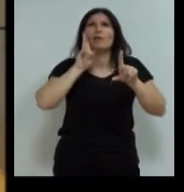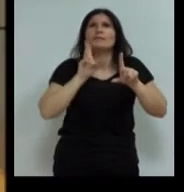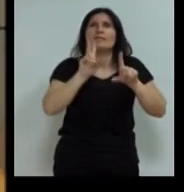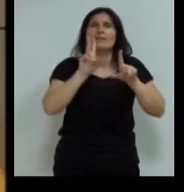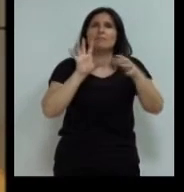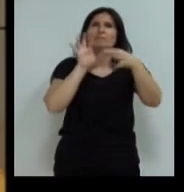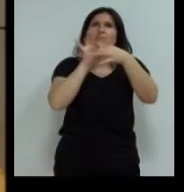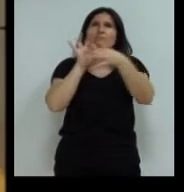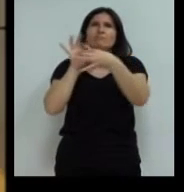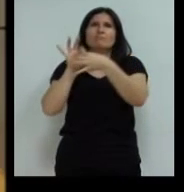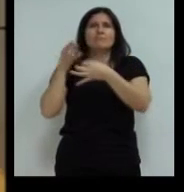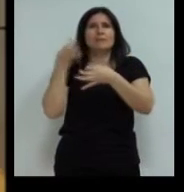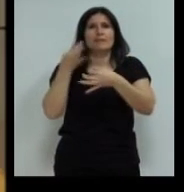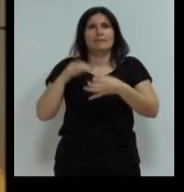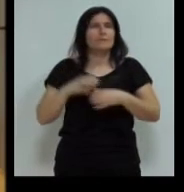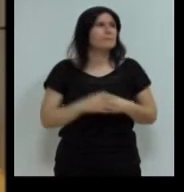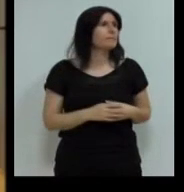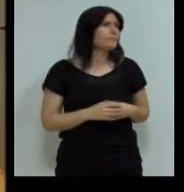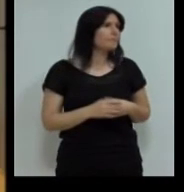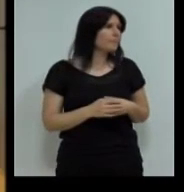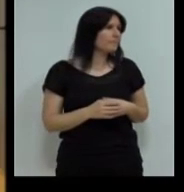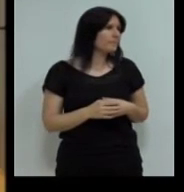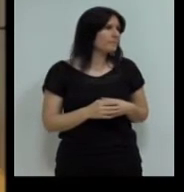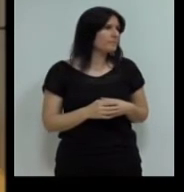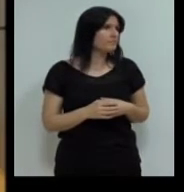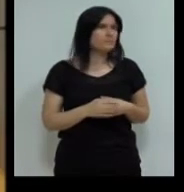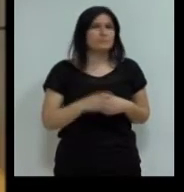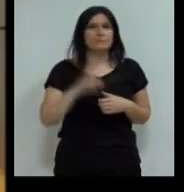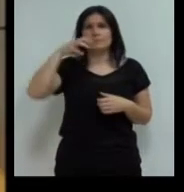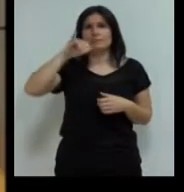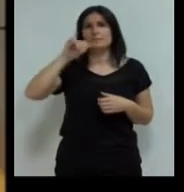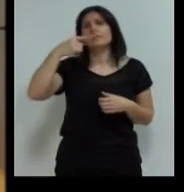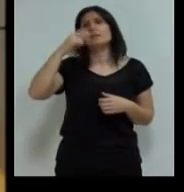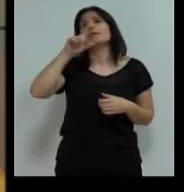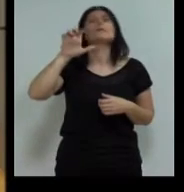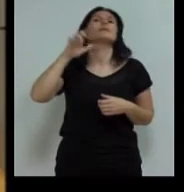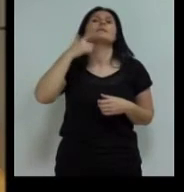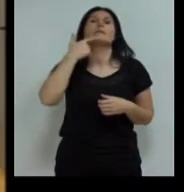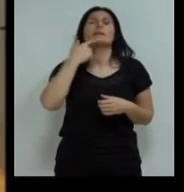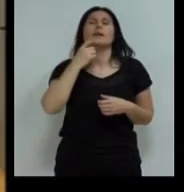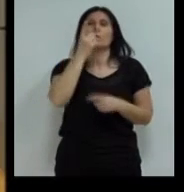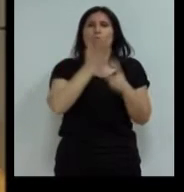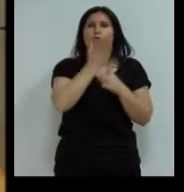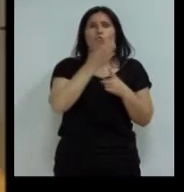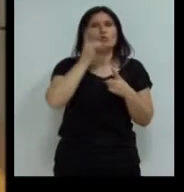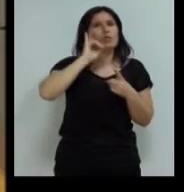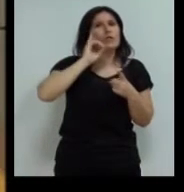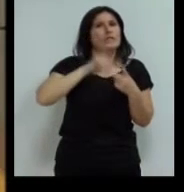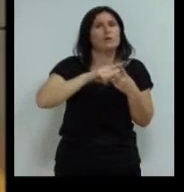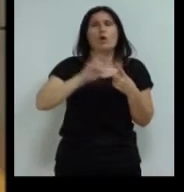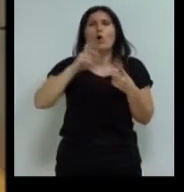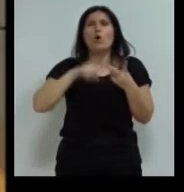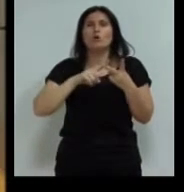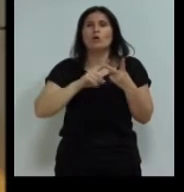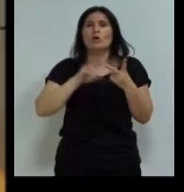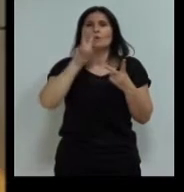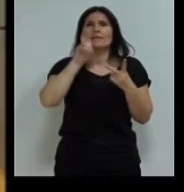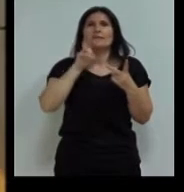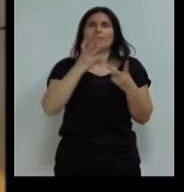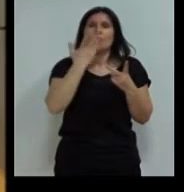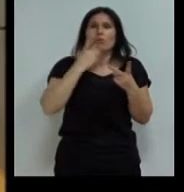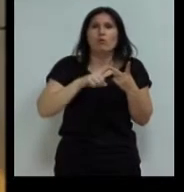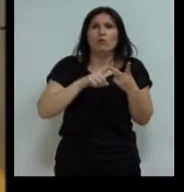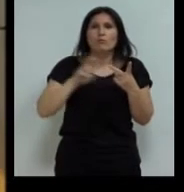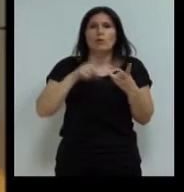otro elemento, otro tercer factor diferenciador. Uno es el sonido que se describe, otro es los códigos de colores. Pero hay un tercer factor muy